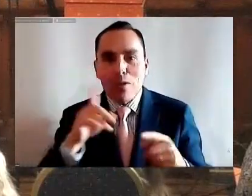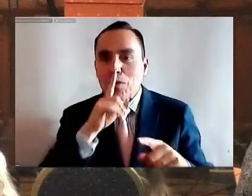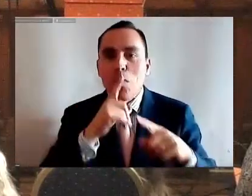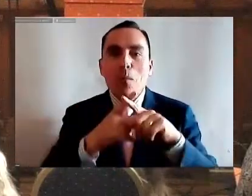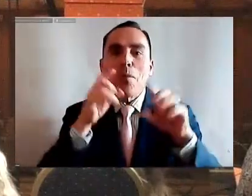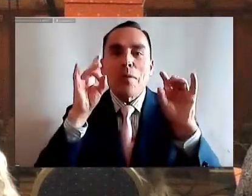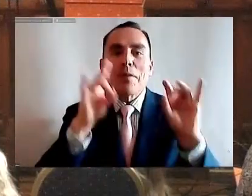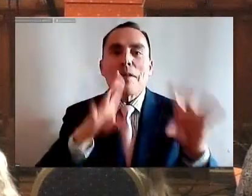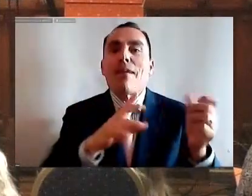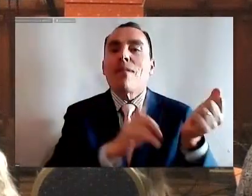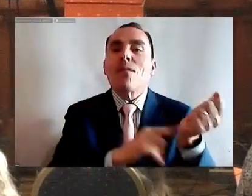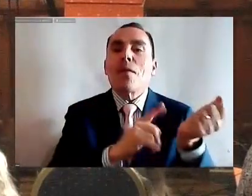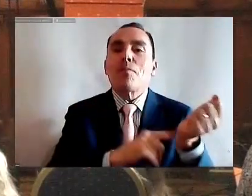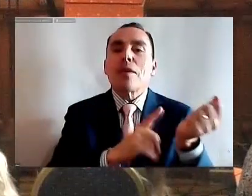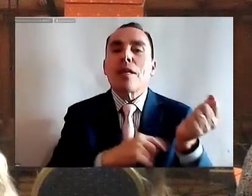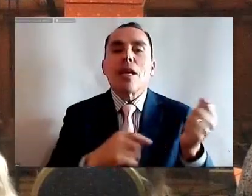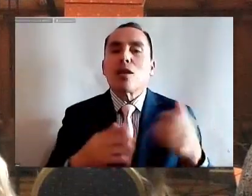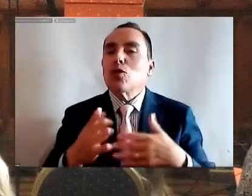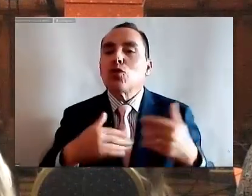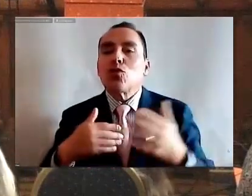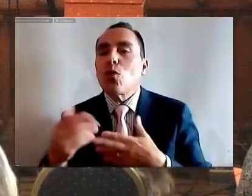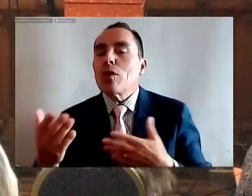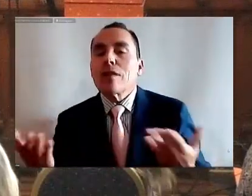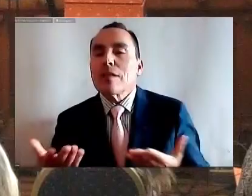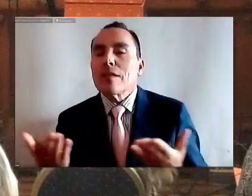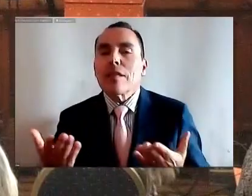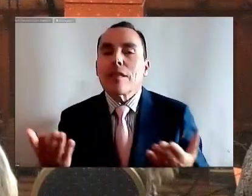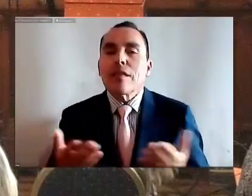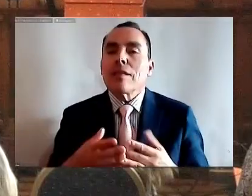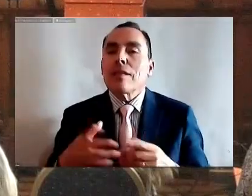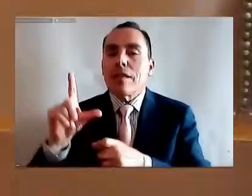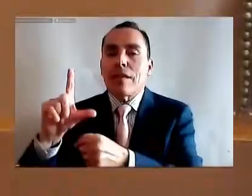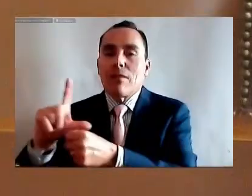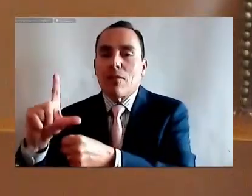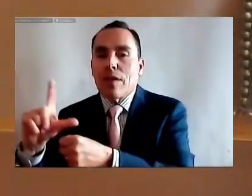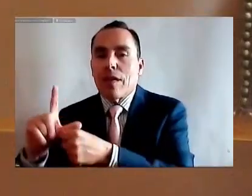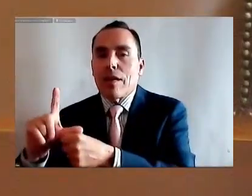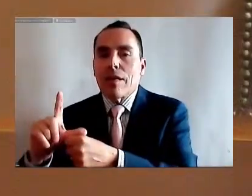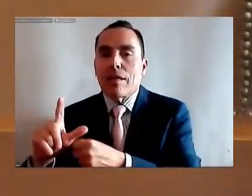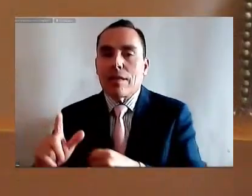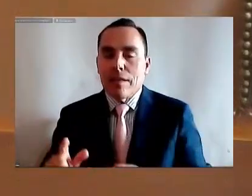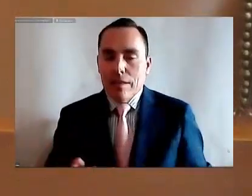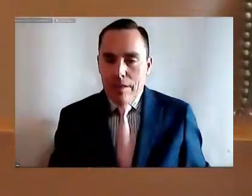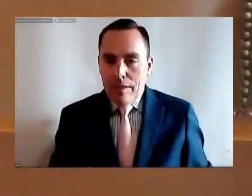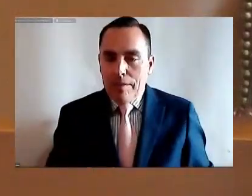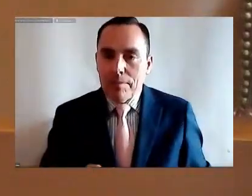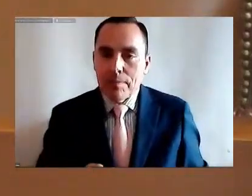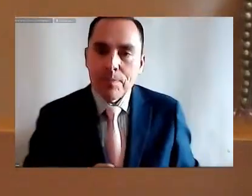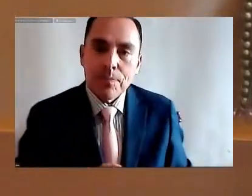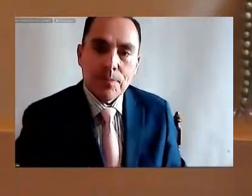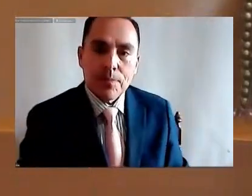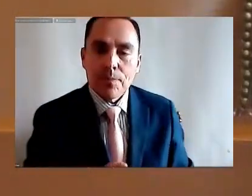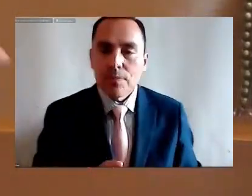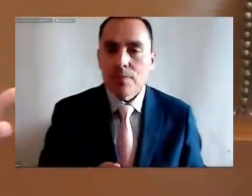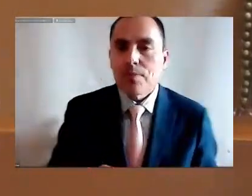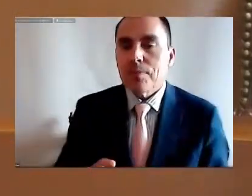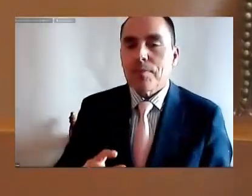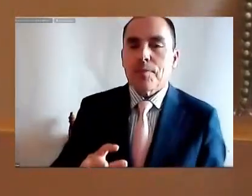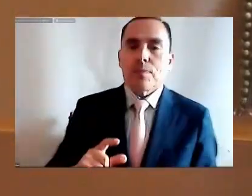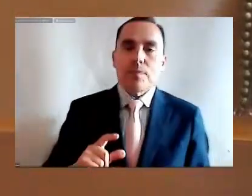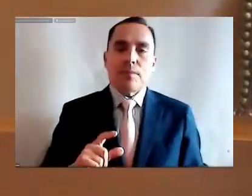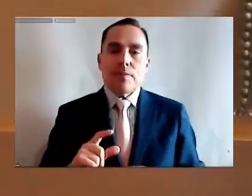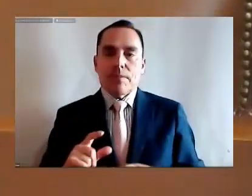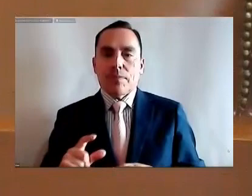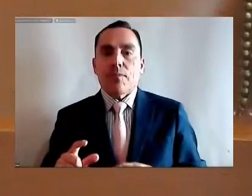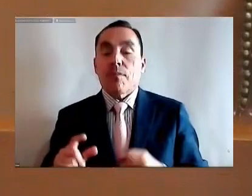familia, no sabe bien dónde calificar el derecho laboral. Ahora, quiero decir que entre trabajo y familia, en el ámbito, desde la óptica